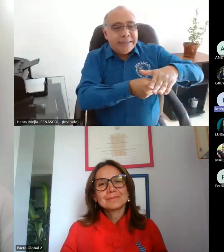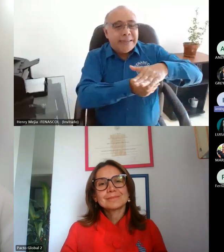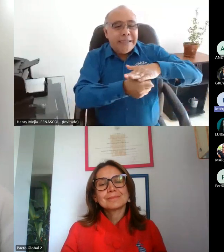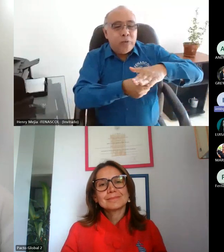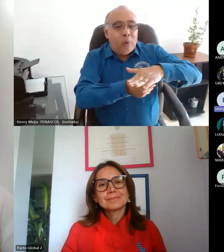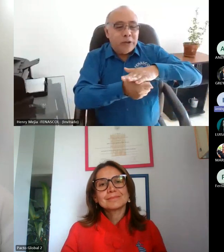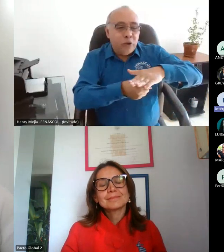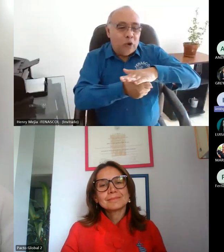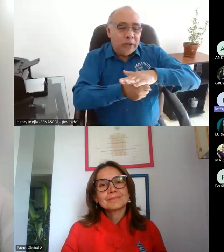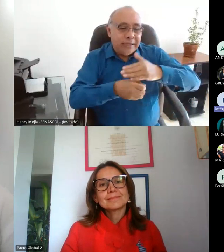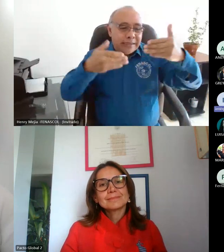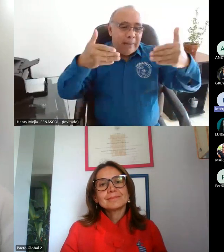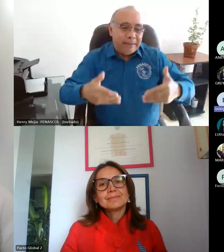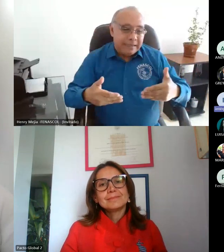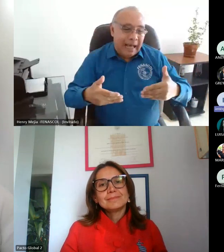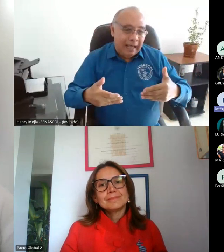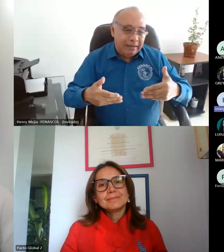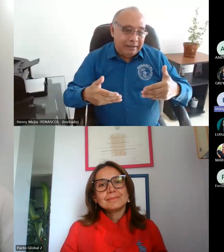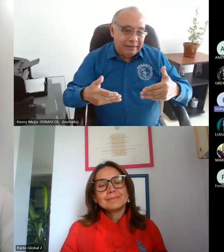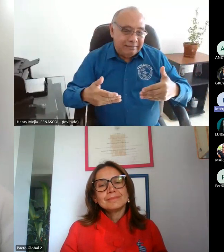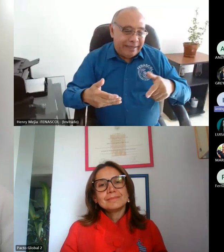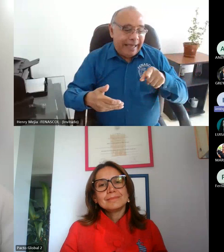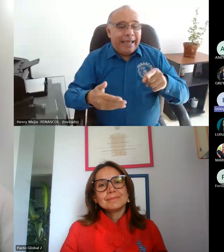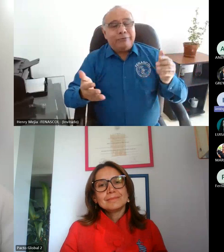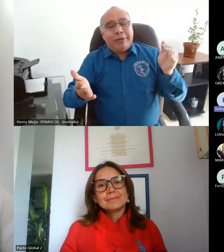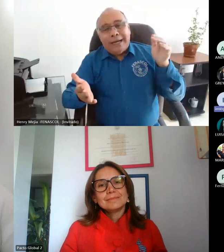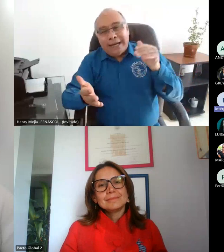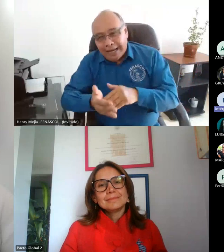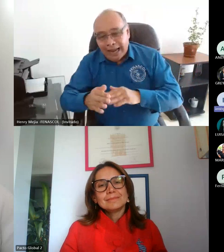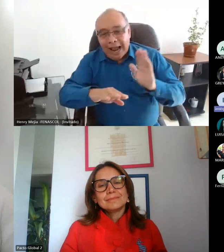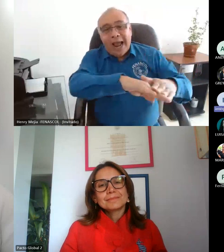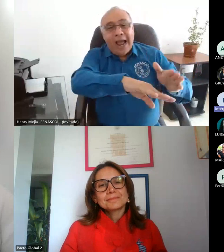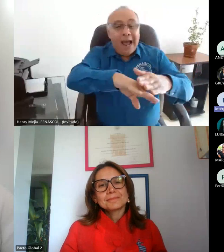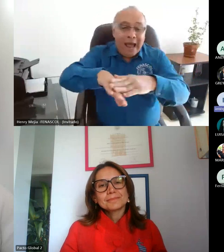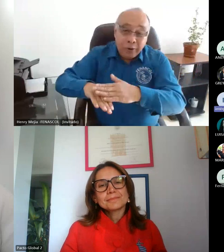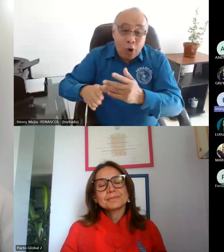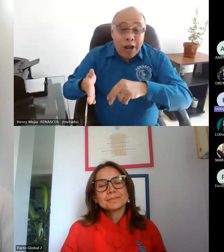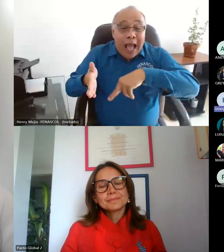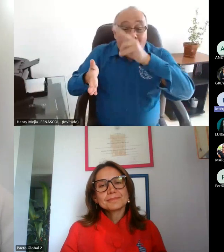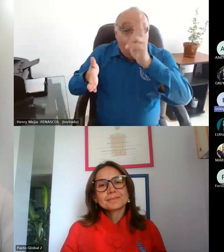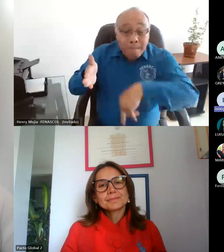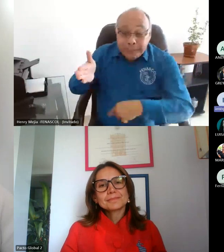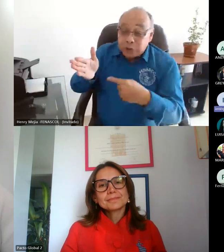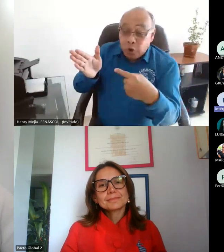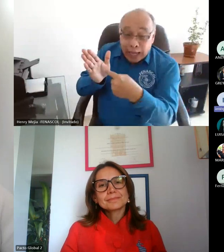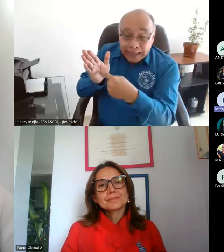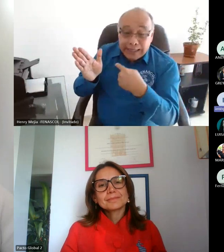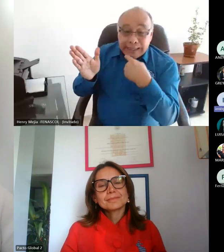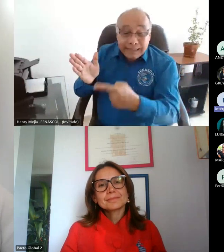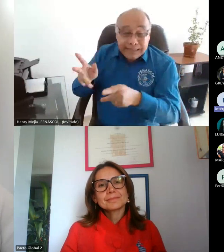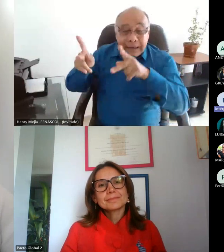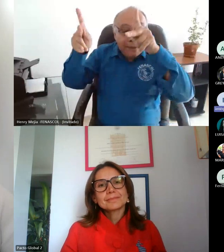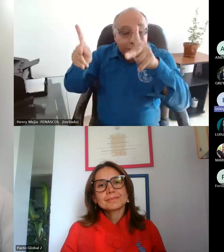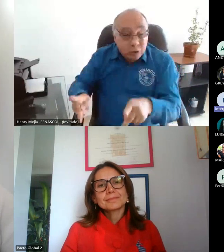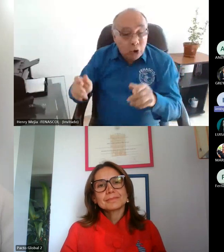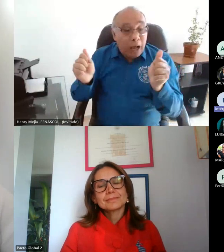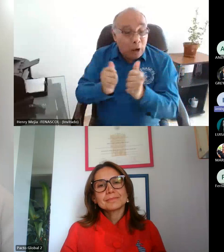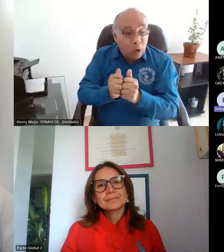persona sorda sí Pero sigo viendo que en la sociedad siguen hablando de personas en situación de